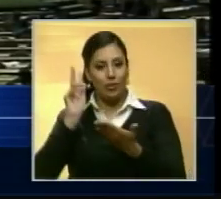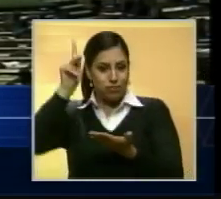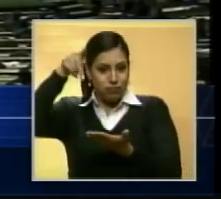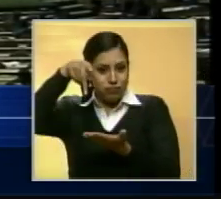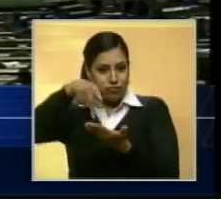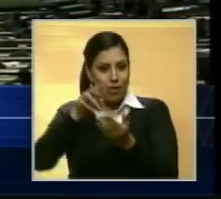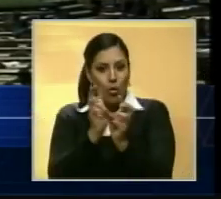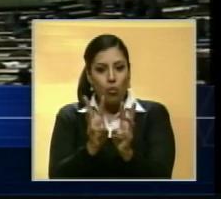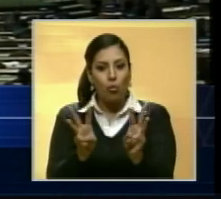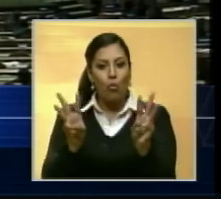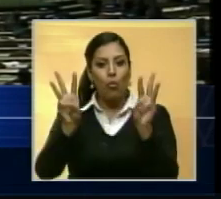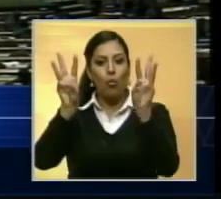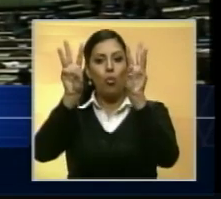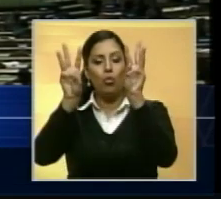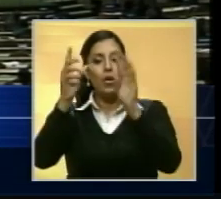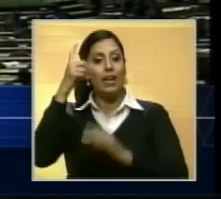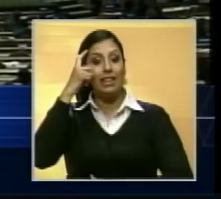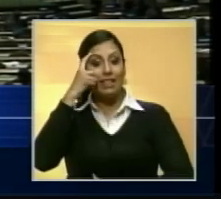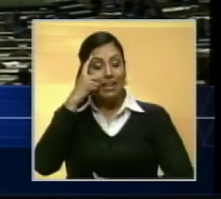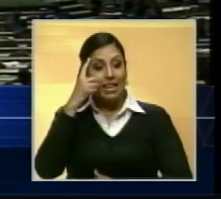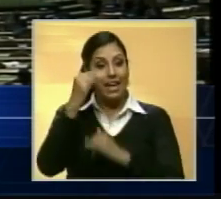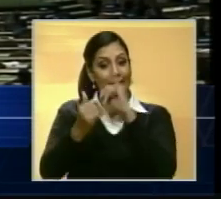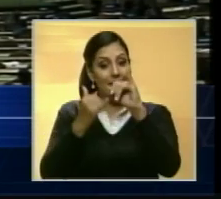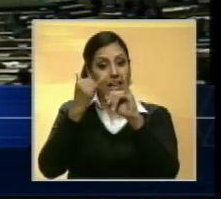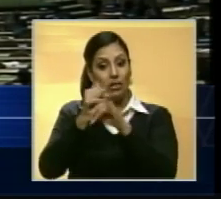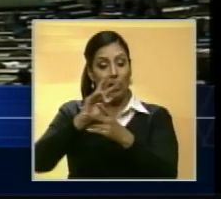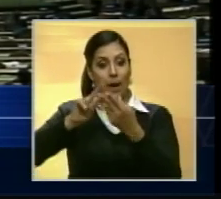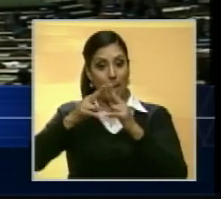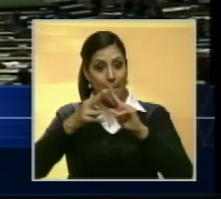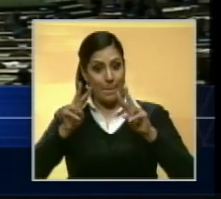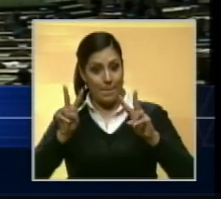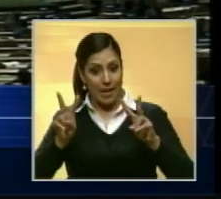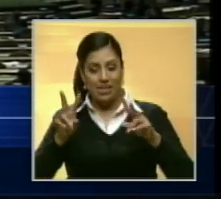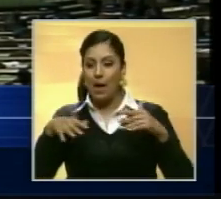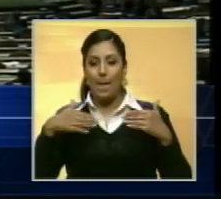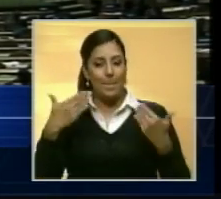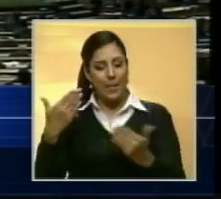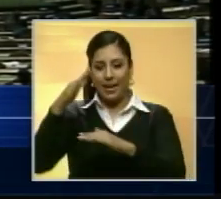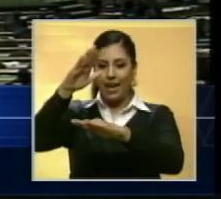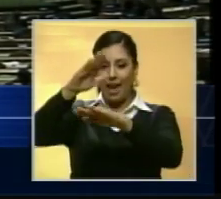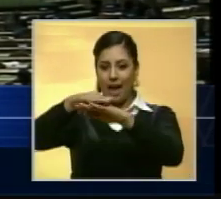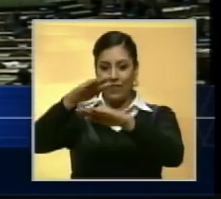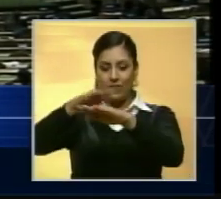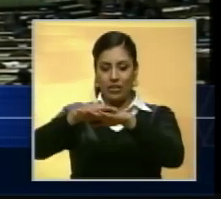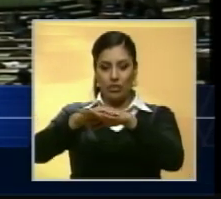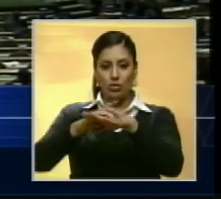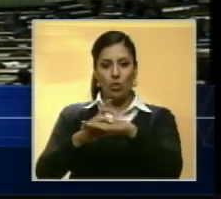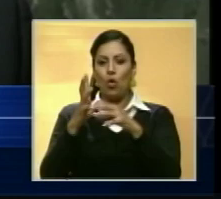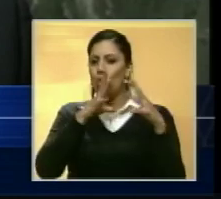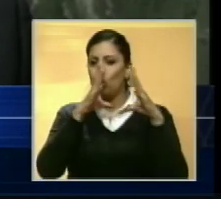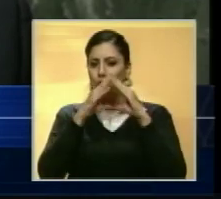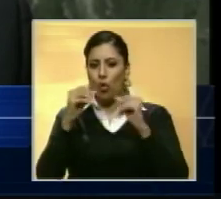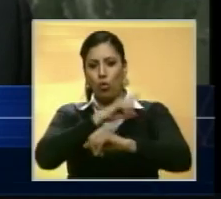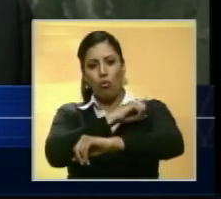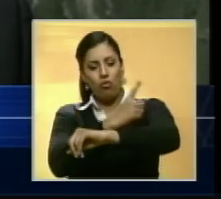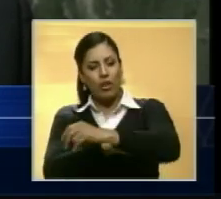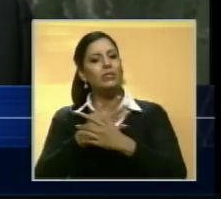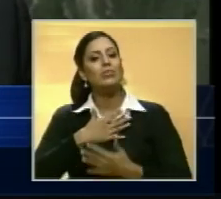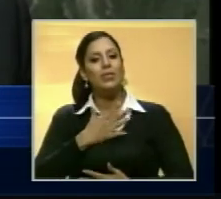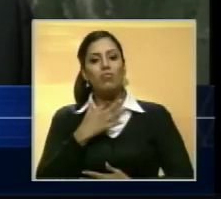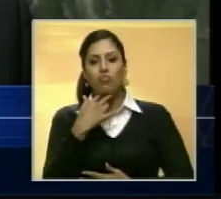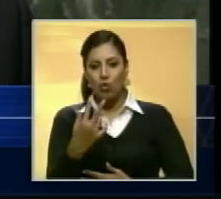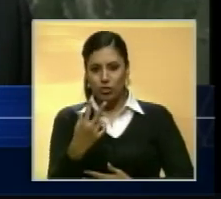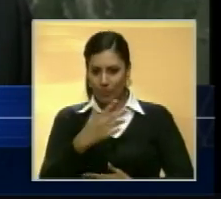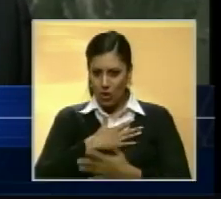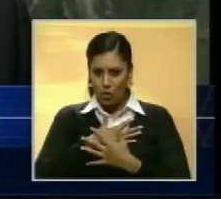Naciones Unidas en el Día Internacional de la Paz para anunciar con toda la fuerza de mi voz y